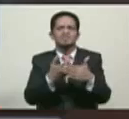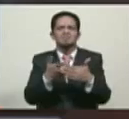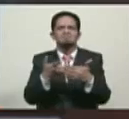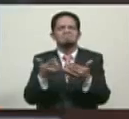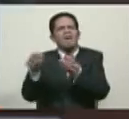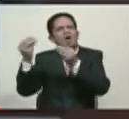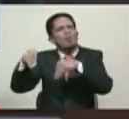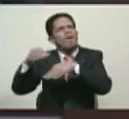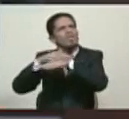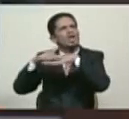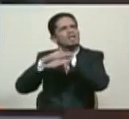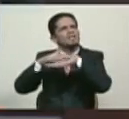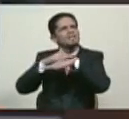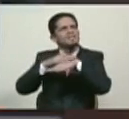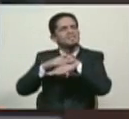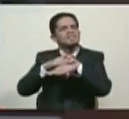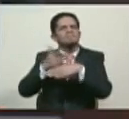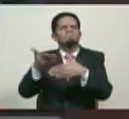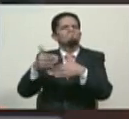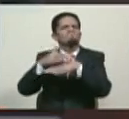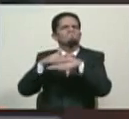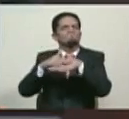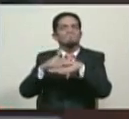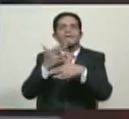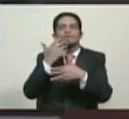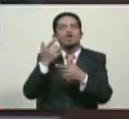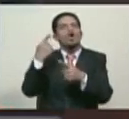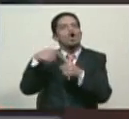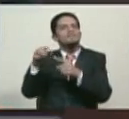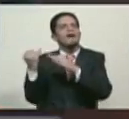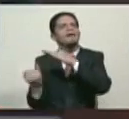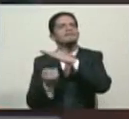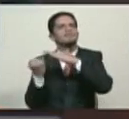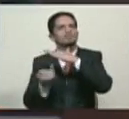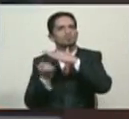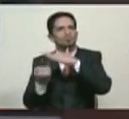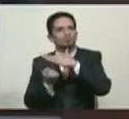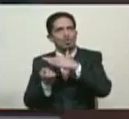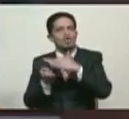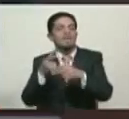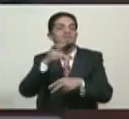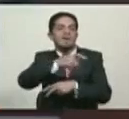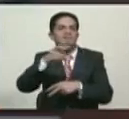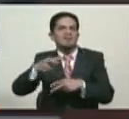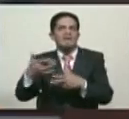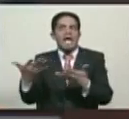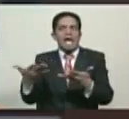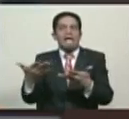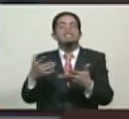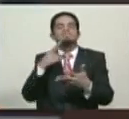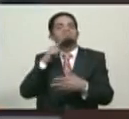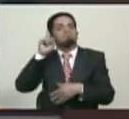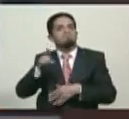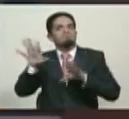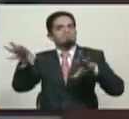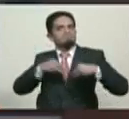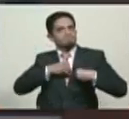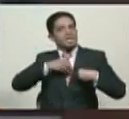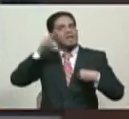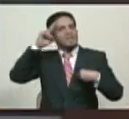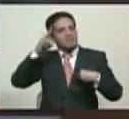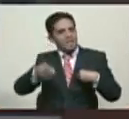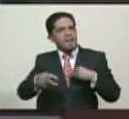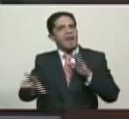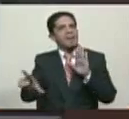mejor autoamnistía que pueden hacer aquellas instituciones y los ciudadanos es la de acatar la ley y respetar la